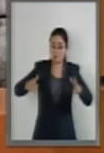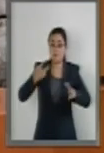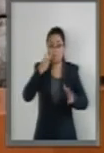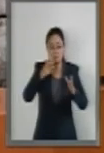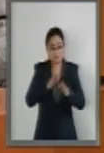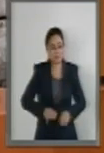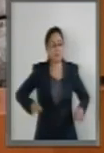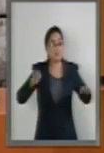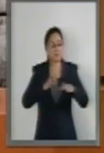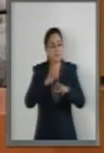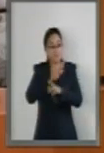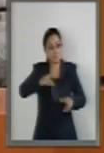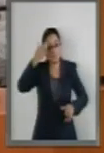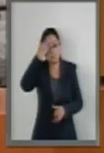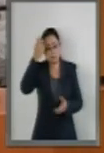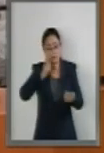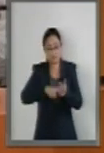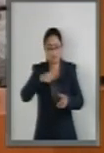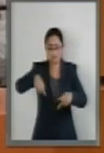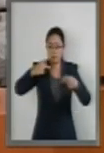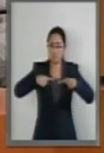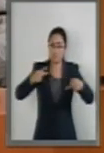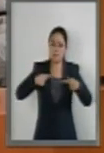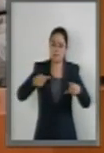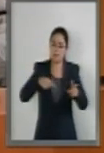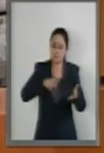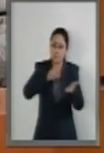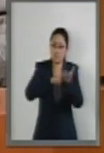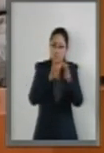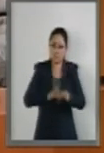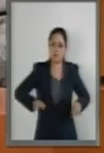país que reconozca en sus ciudadanos ese gran valor